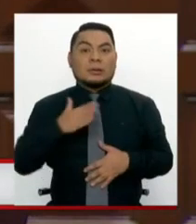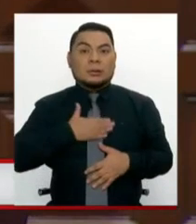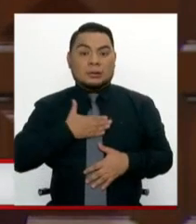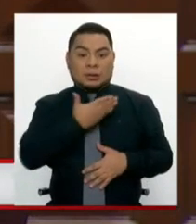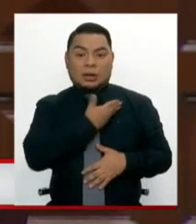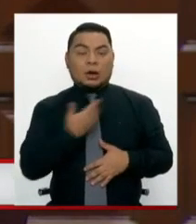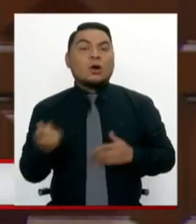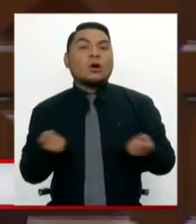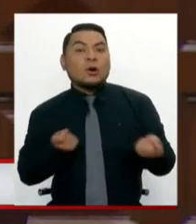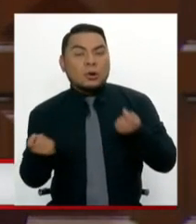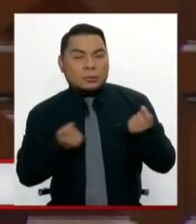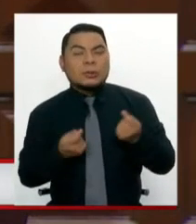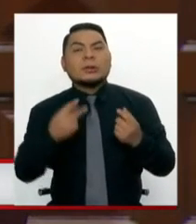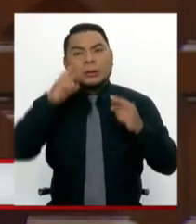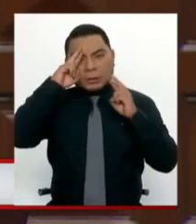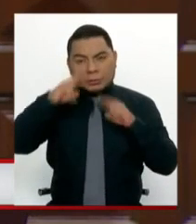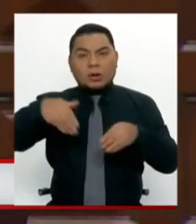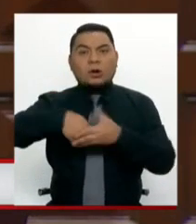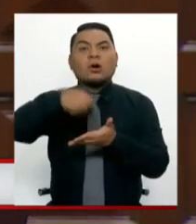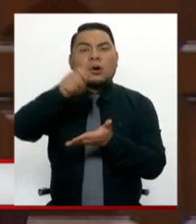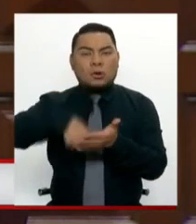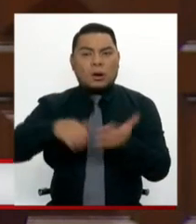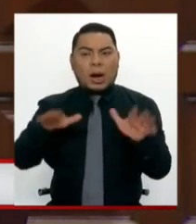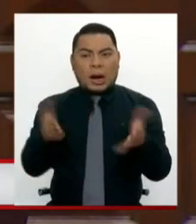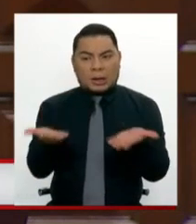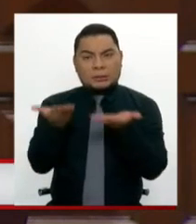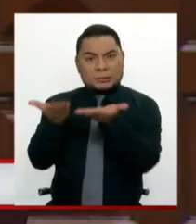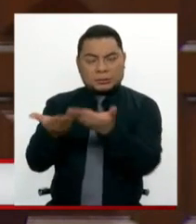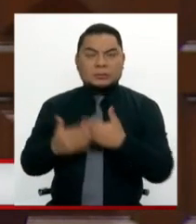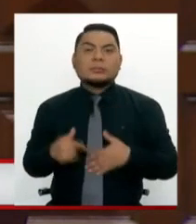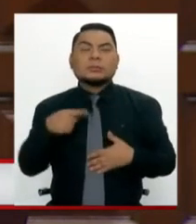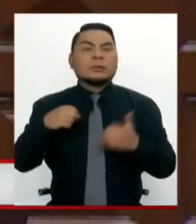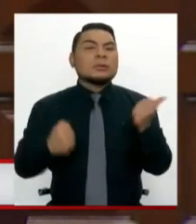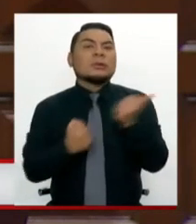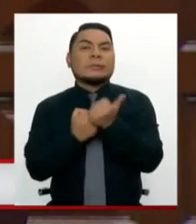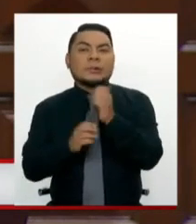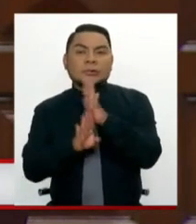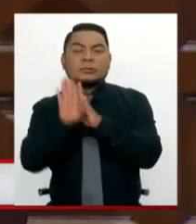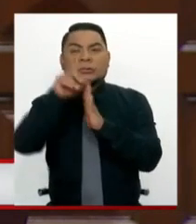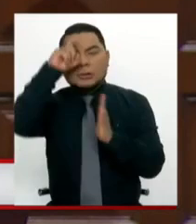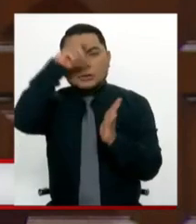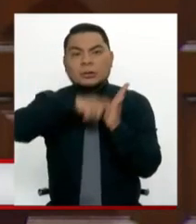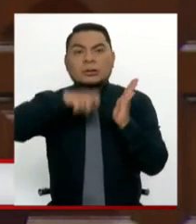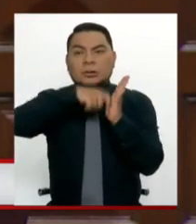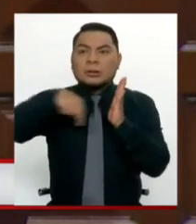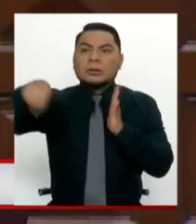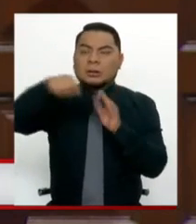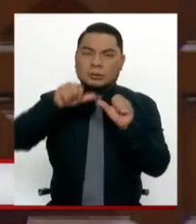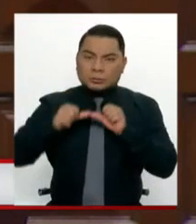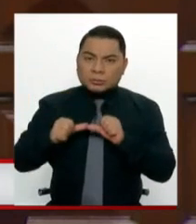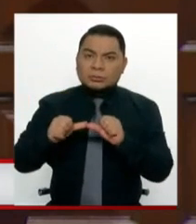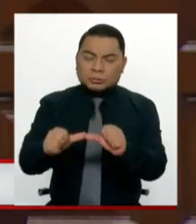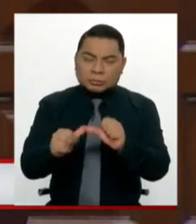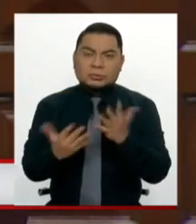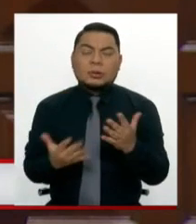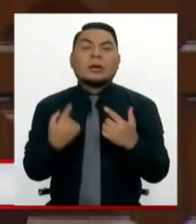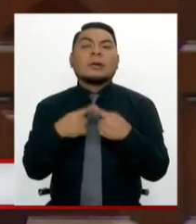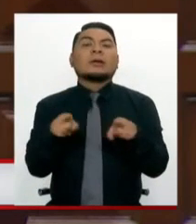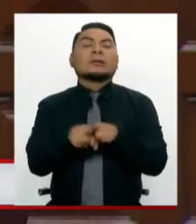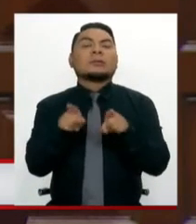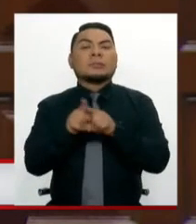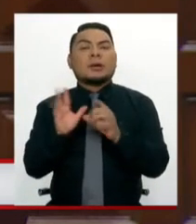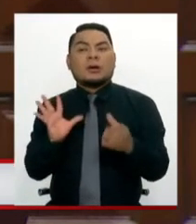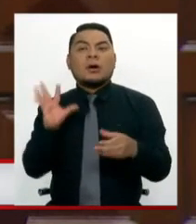gobierno respetamos los contratos vigentes, apoyamos el desarrollo de la actividad minera sostenible con